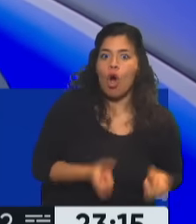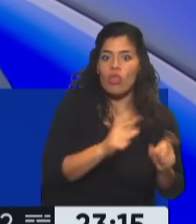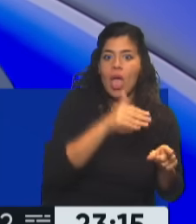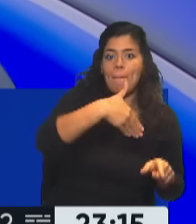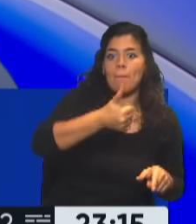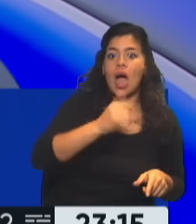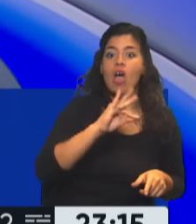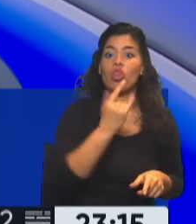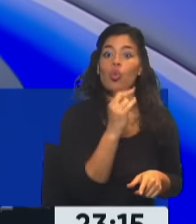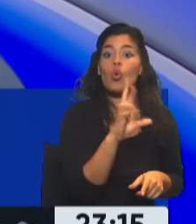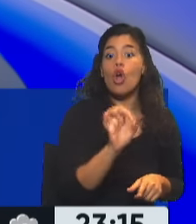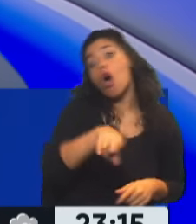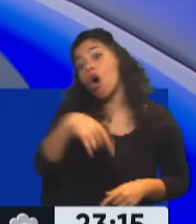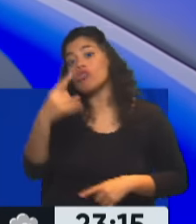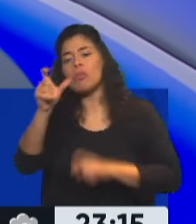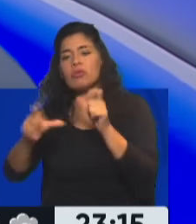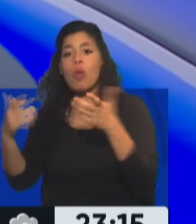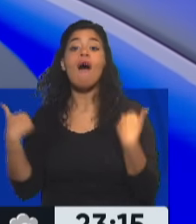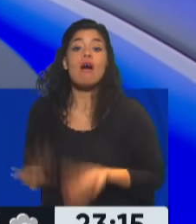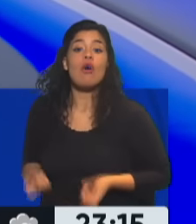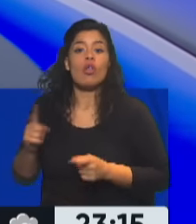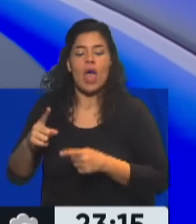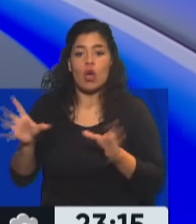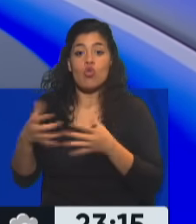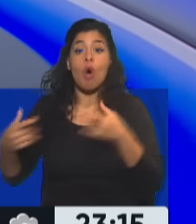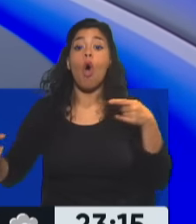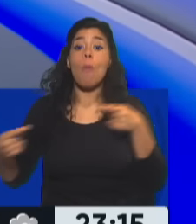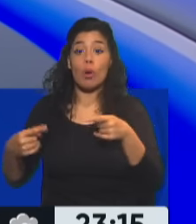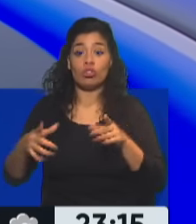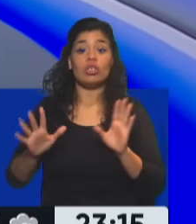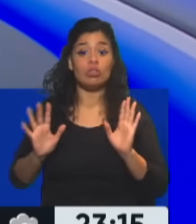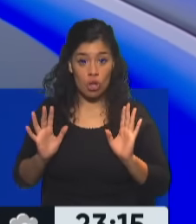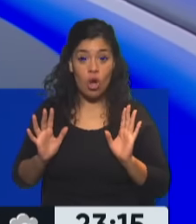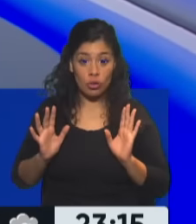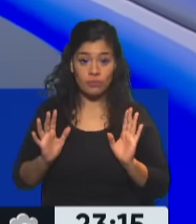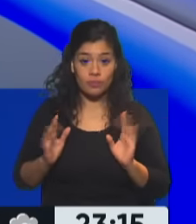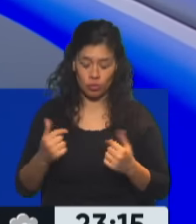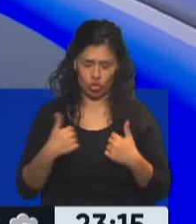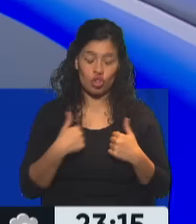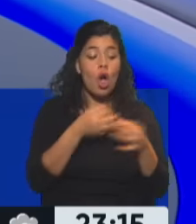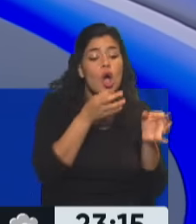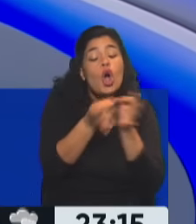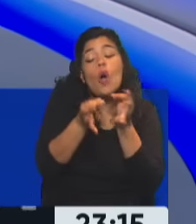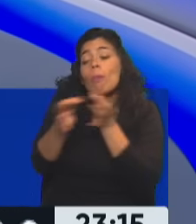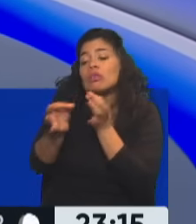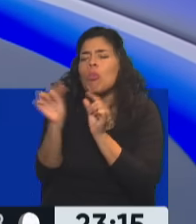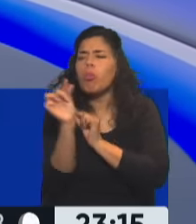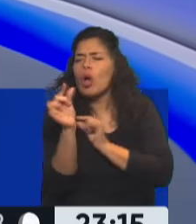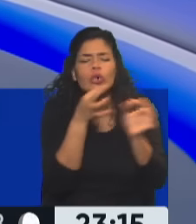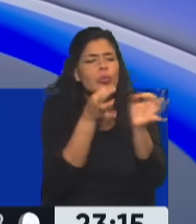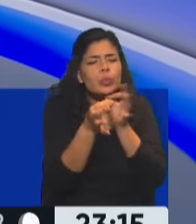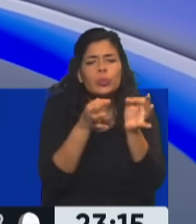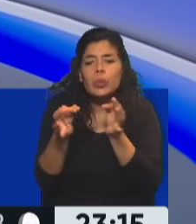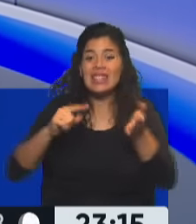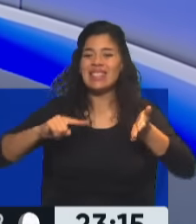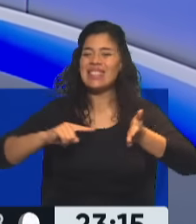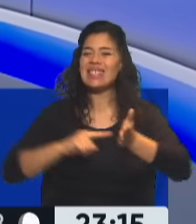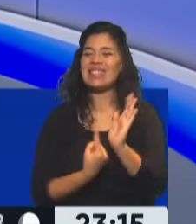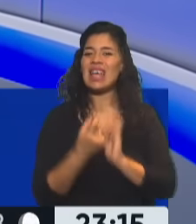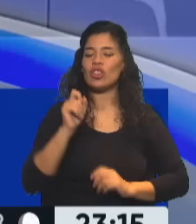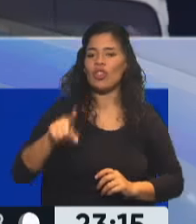a votar a la oposición. Digamos, esto se da bastante, al menos esto en lo que se pude conversar, claro, acá en la calle. Estoy hablando en el centro